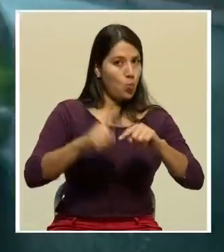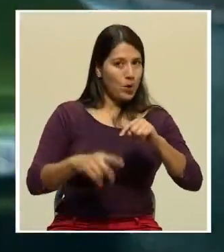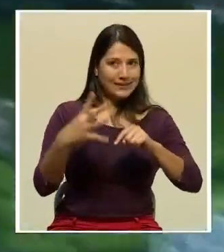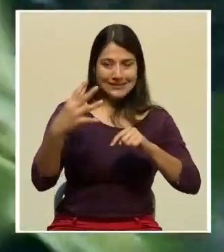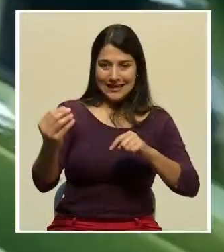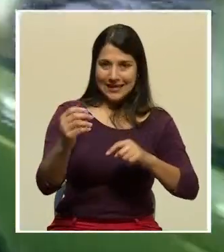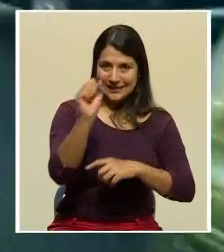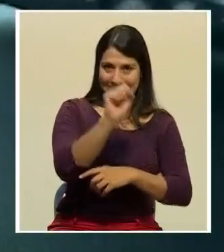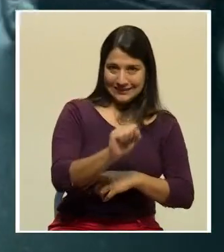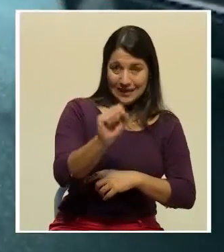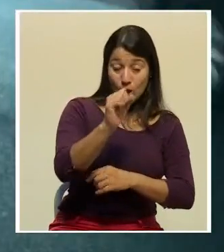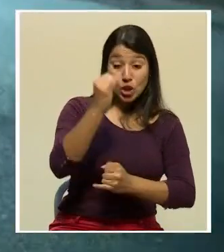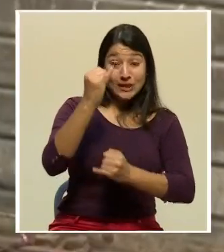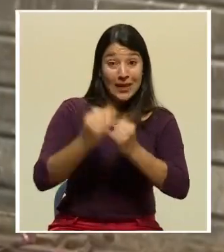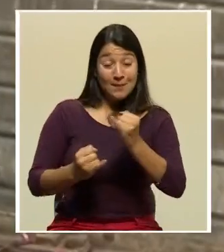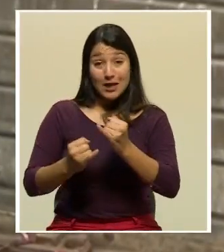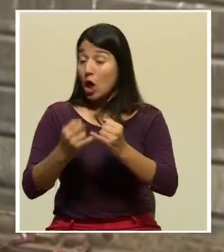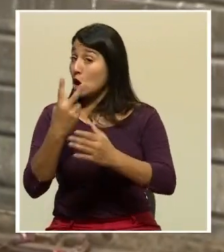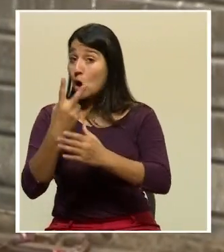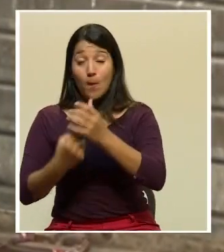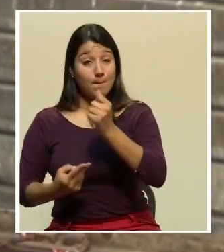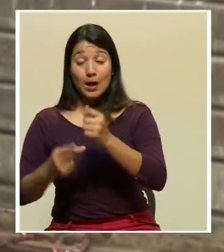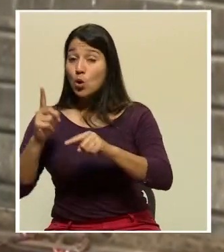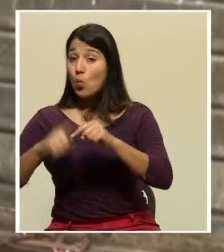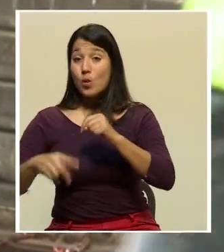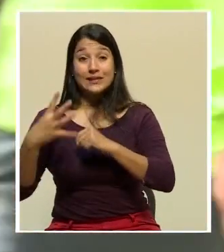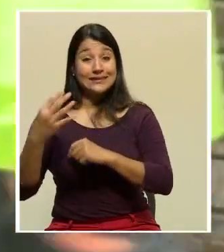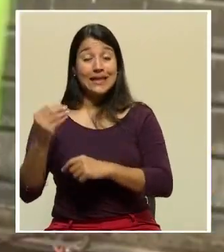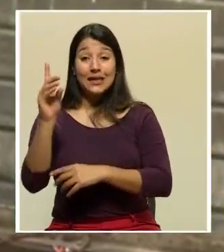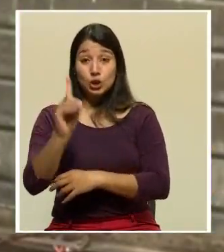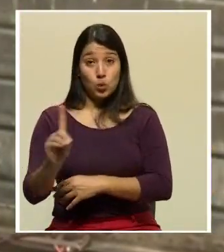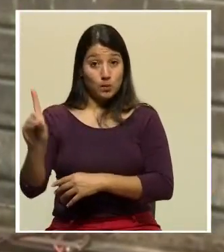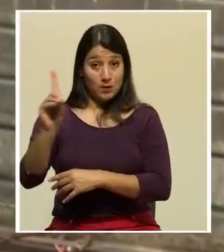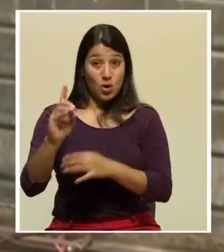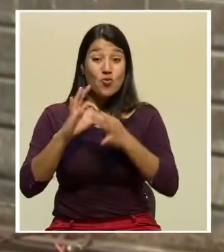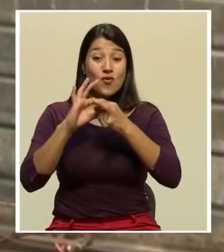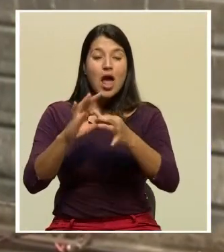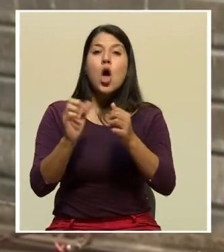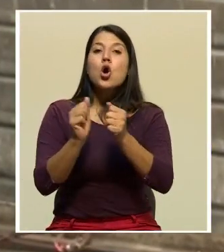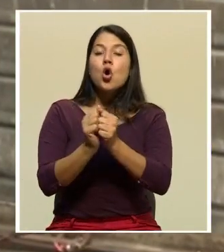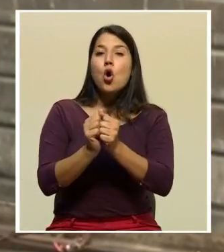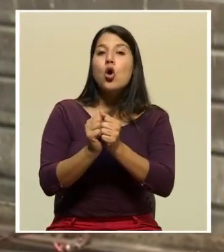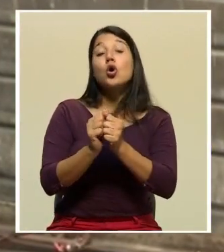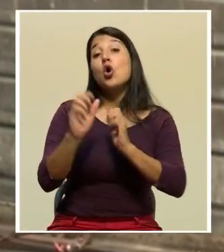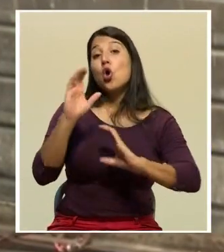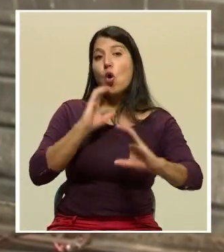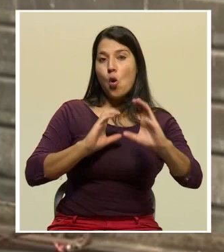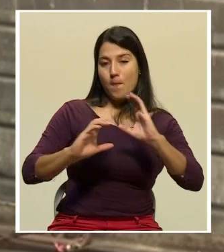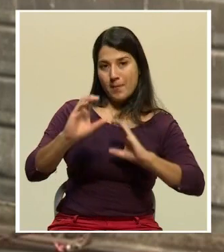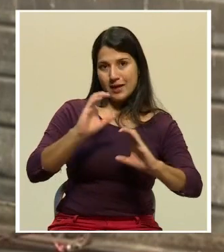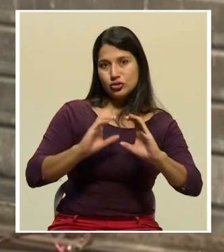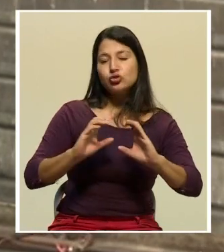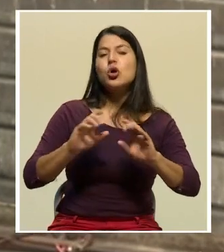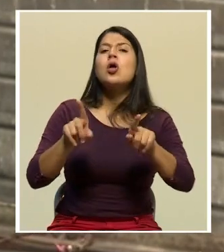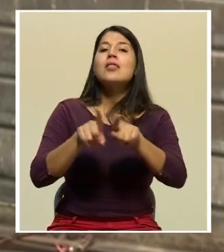y las terminadas en impar no pueden circular los domingos. En cuanto a la actividad comercial, también funcionarán dependiendo de la